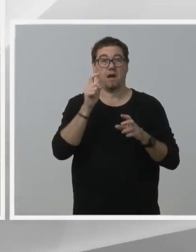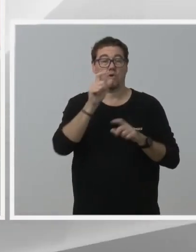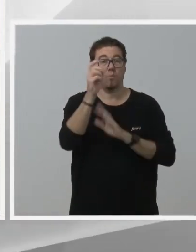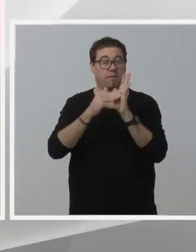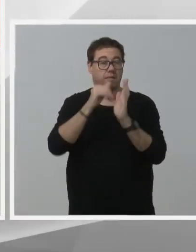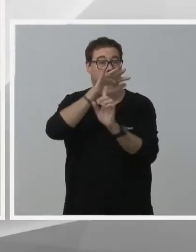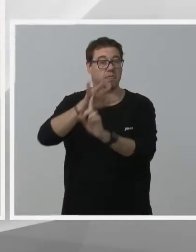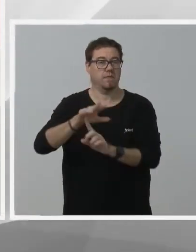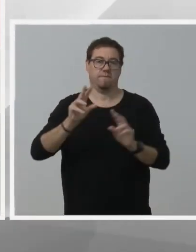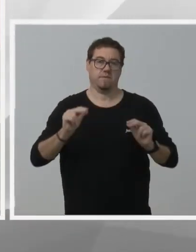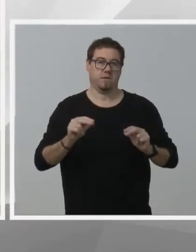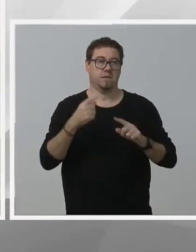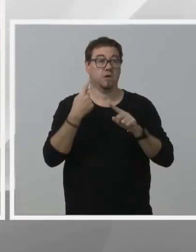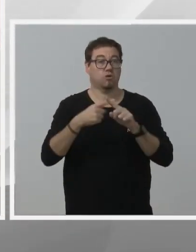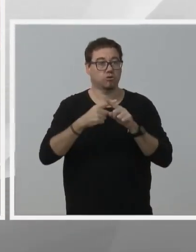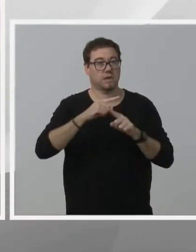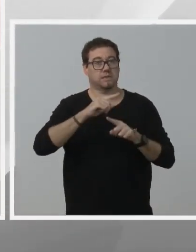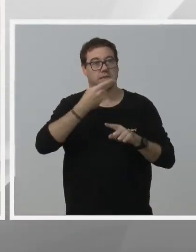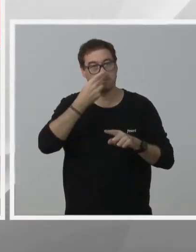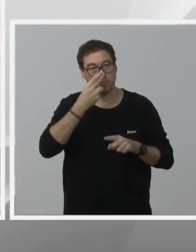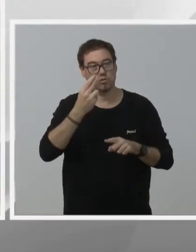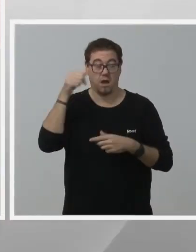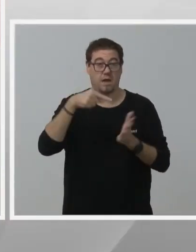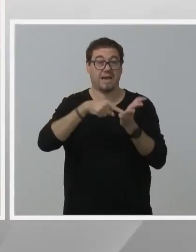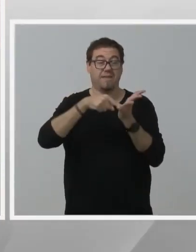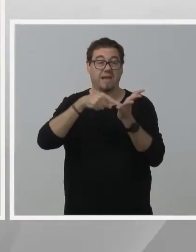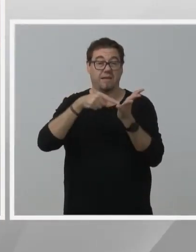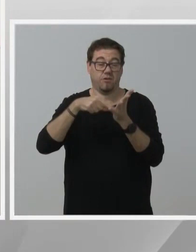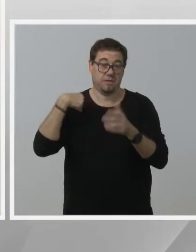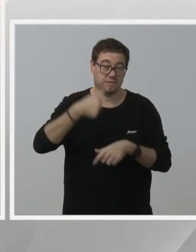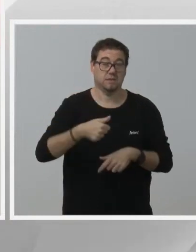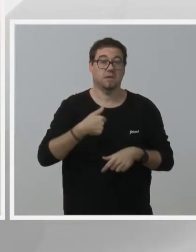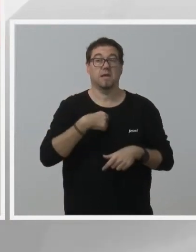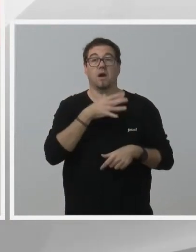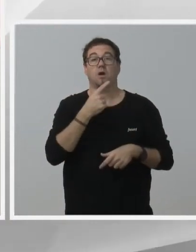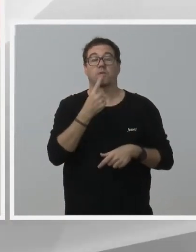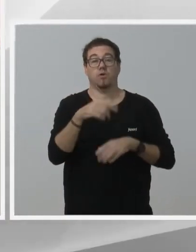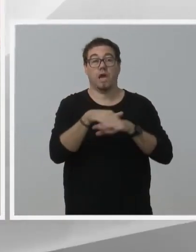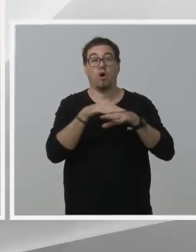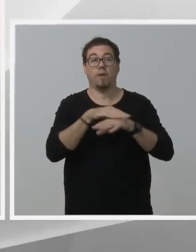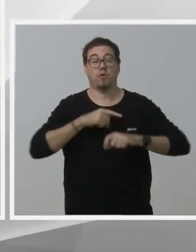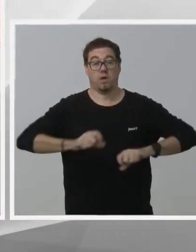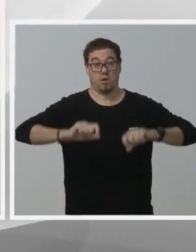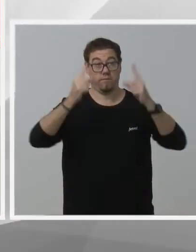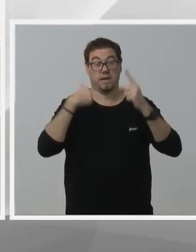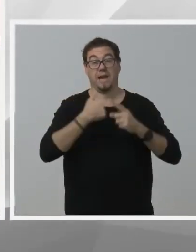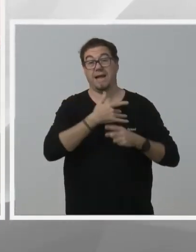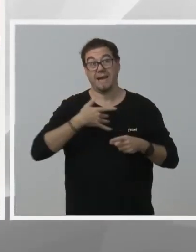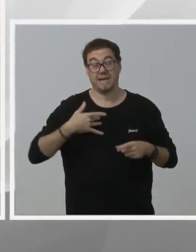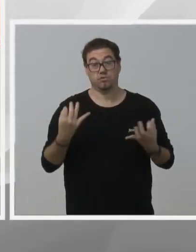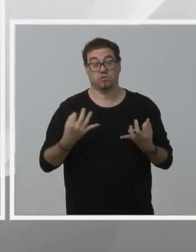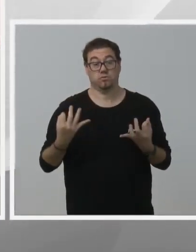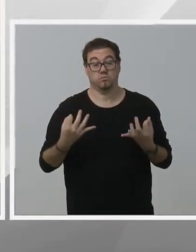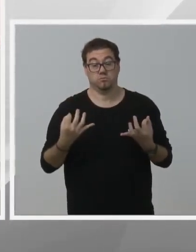Valenciana en todo aquello que nos importa, que nos afecta y que es fundamental. Y ahora, como digo, hay un Gobierno ya en firme, lo que queremos es